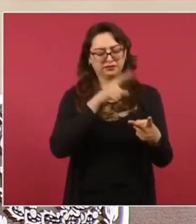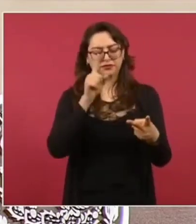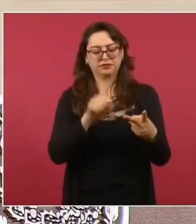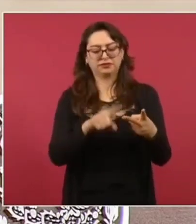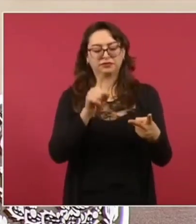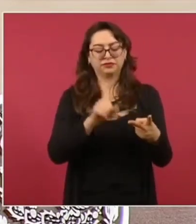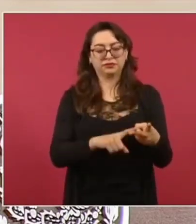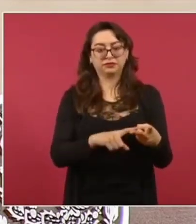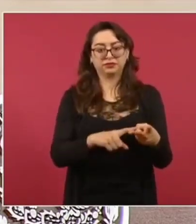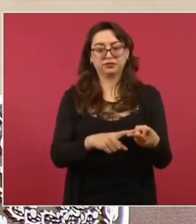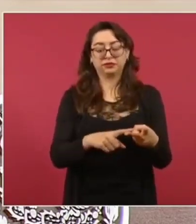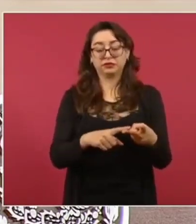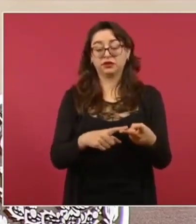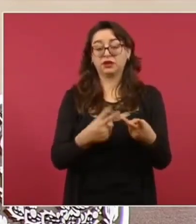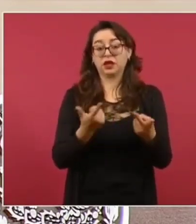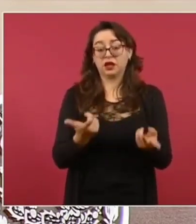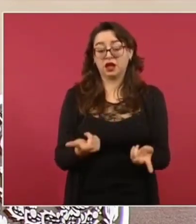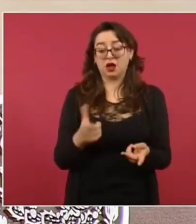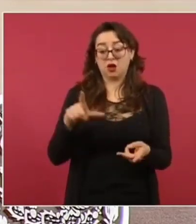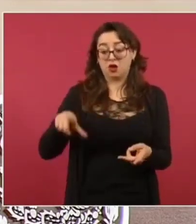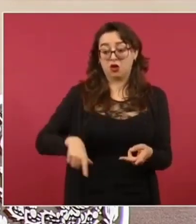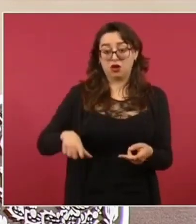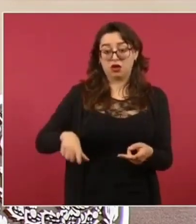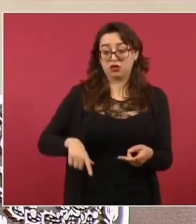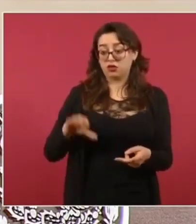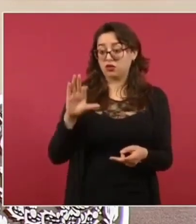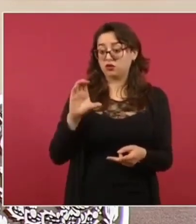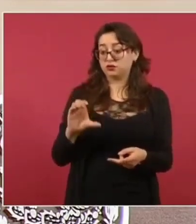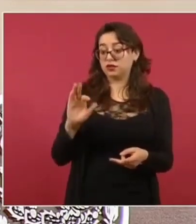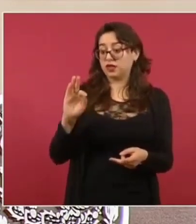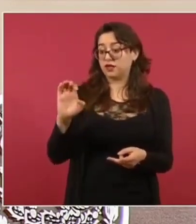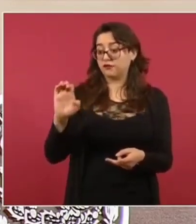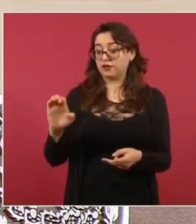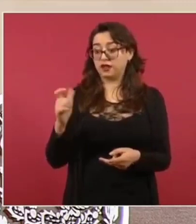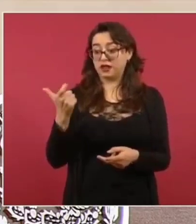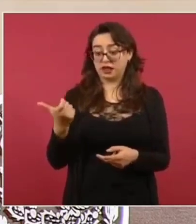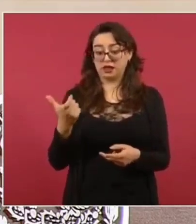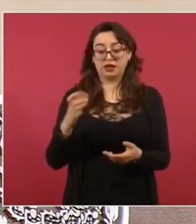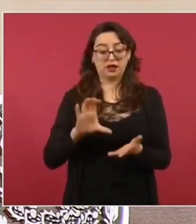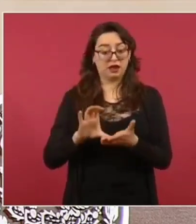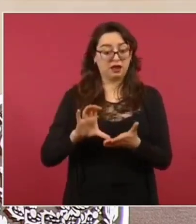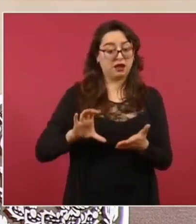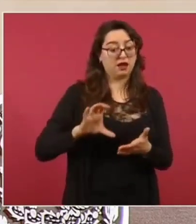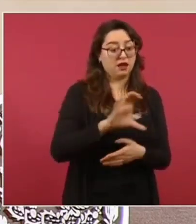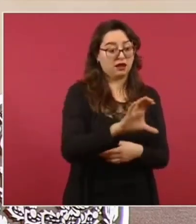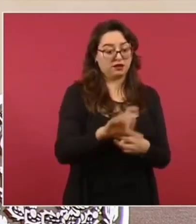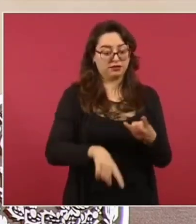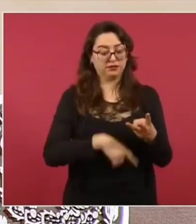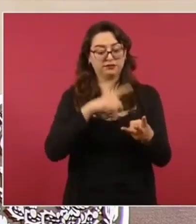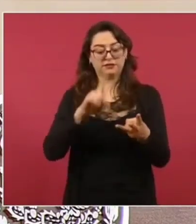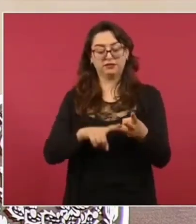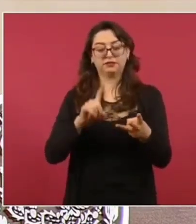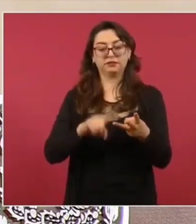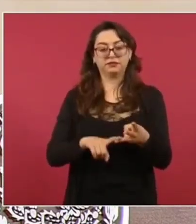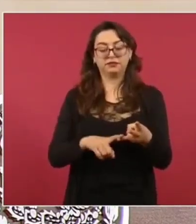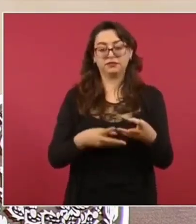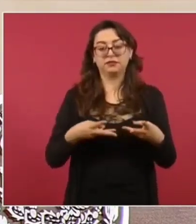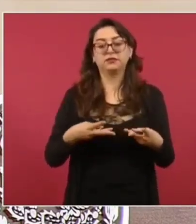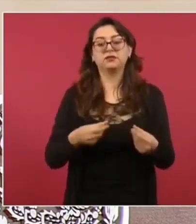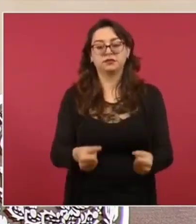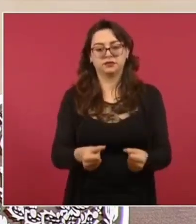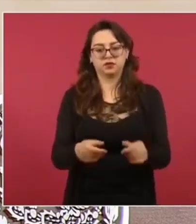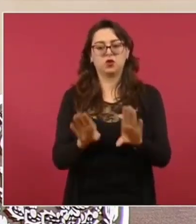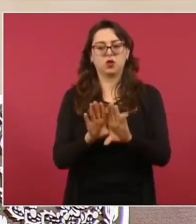el Estado y la Comisión Federal de Electricidad? ¿Y cuál es el costo? El perímetro son